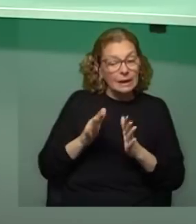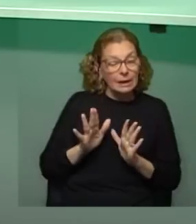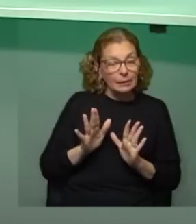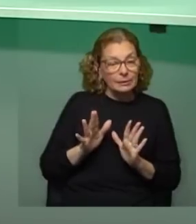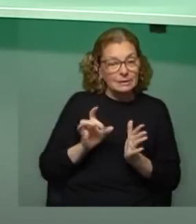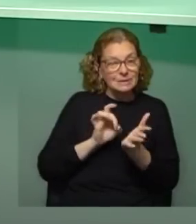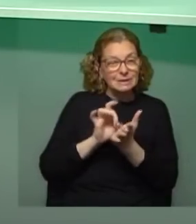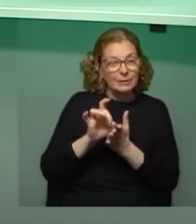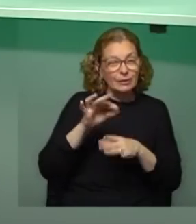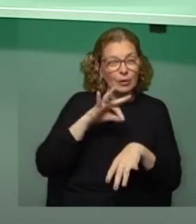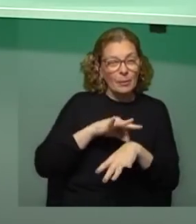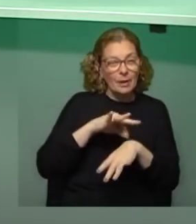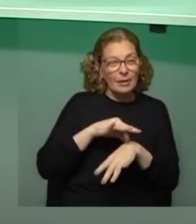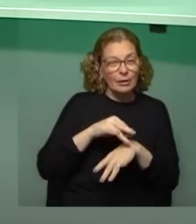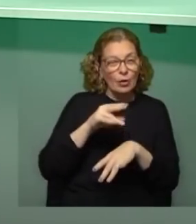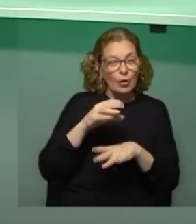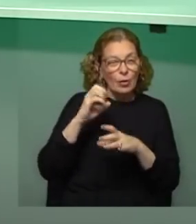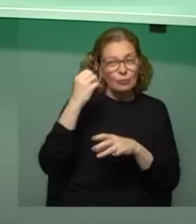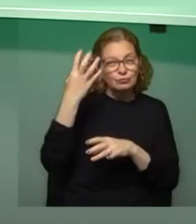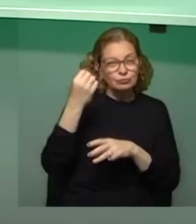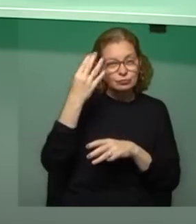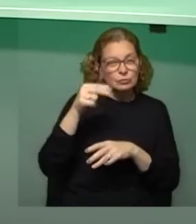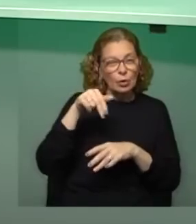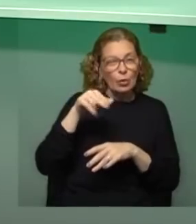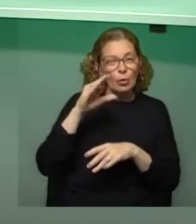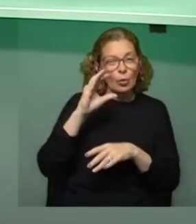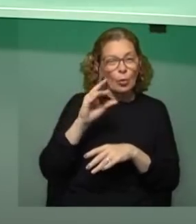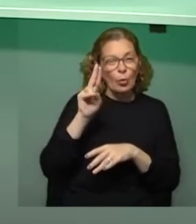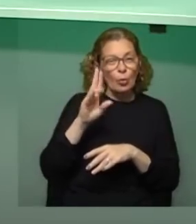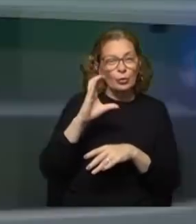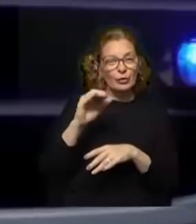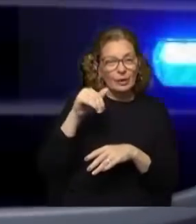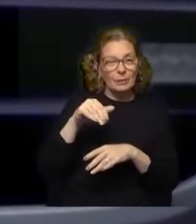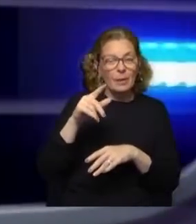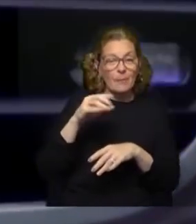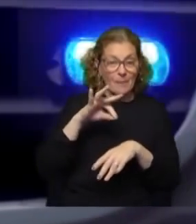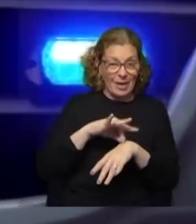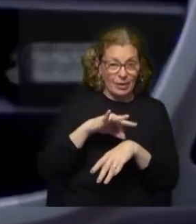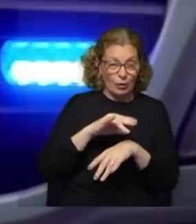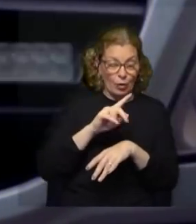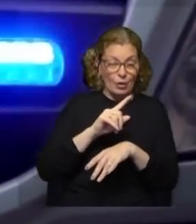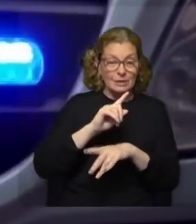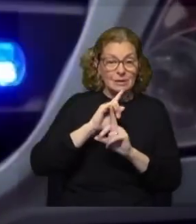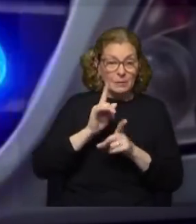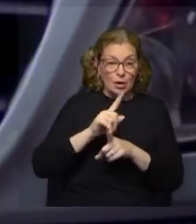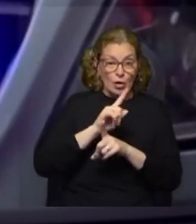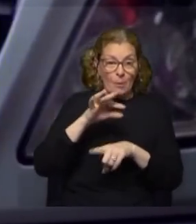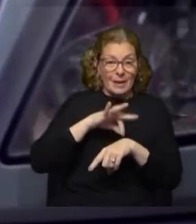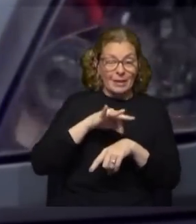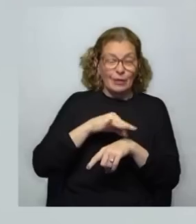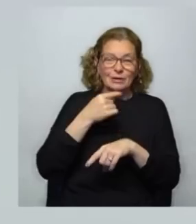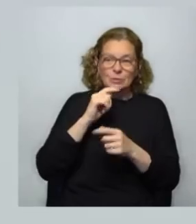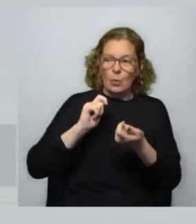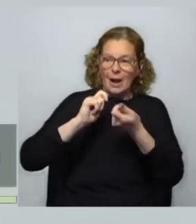servicios médicos en este caso en una emergencia móvil para ser más preciso porque personal médico y no médico de ucm denuncia una